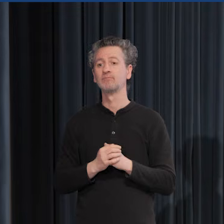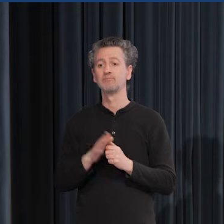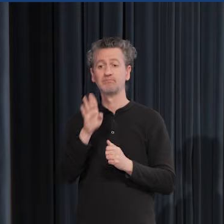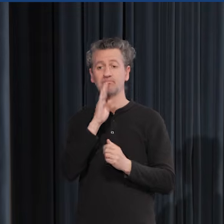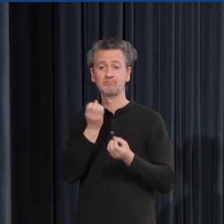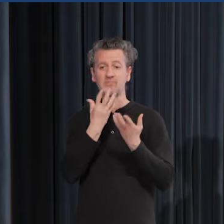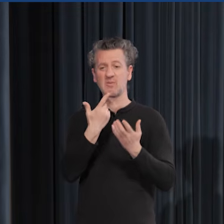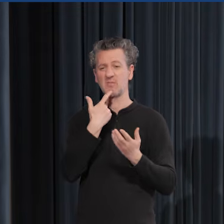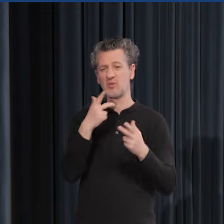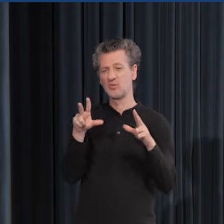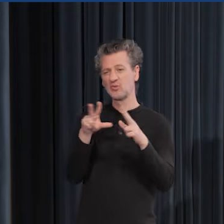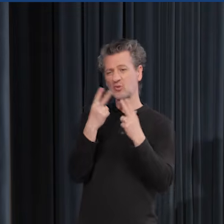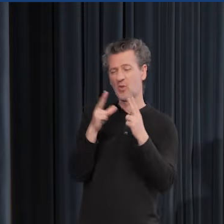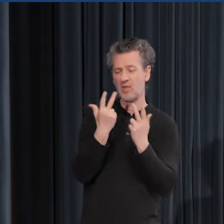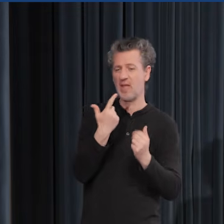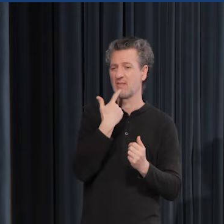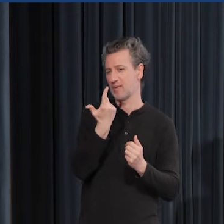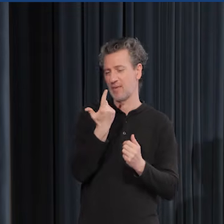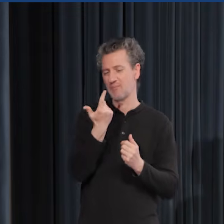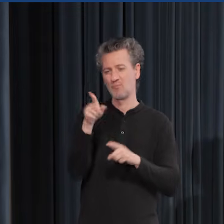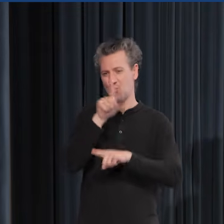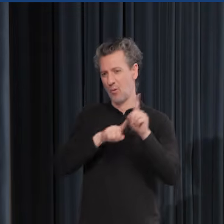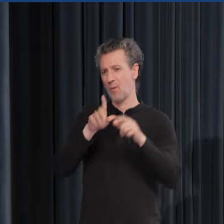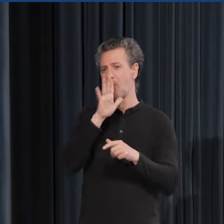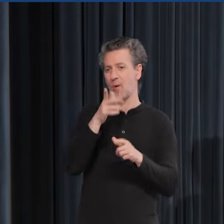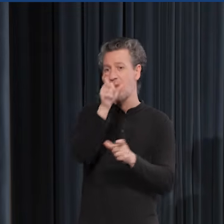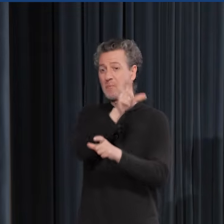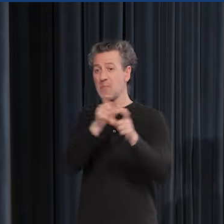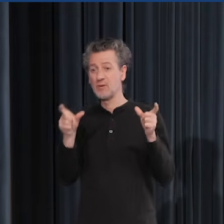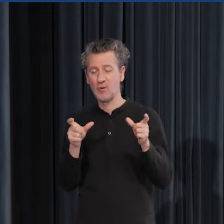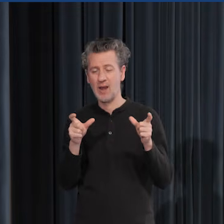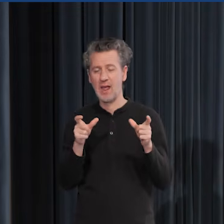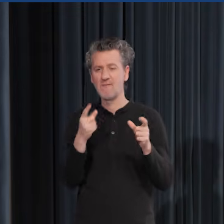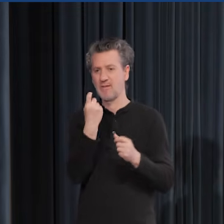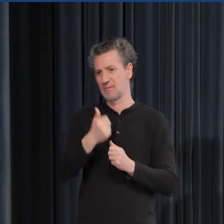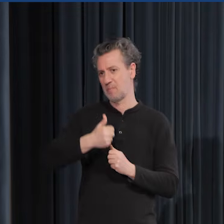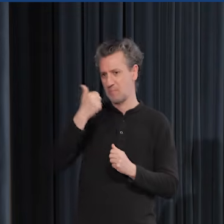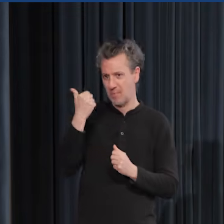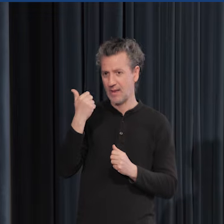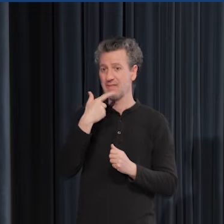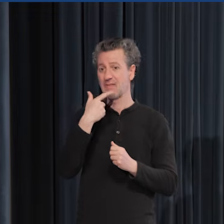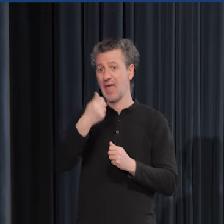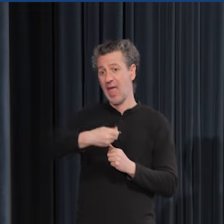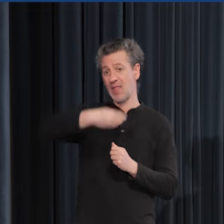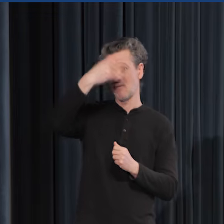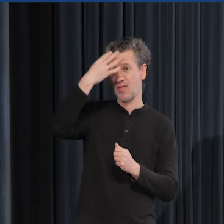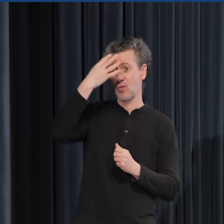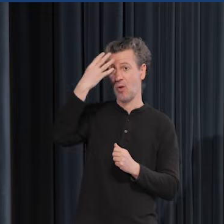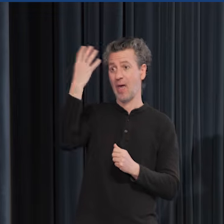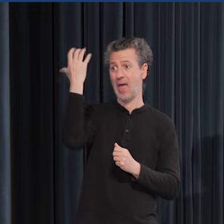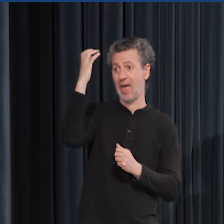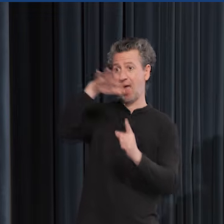un problema social de la falta de mano de obra. Entonces tenemos que construir más edificios con menos impacto medioambiental